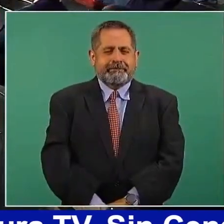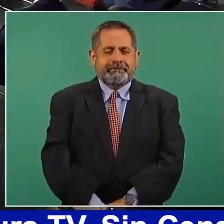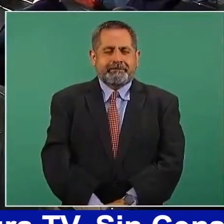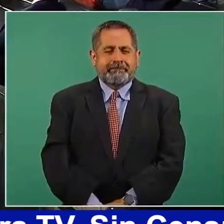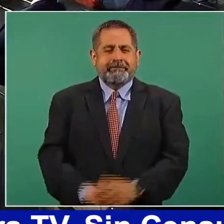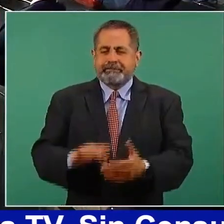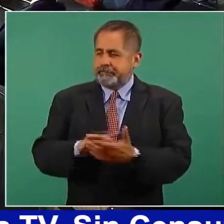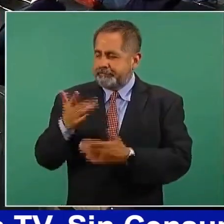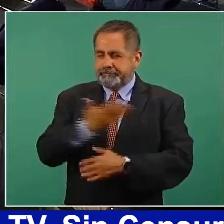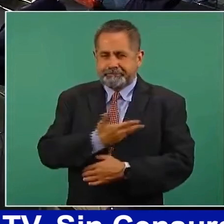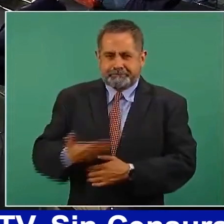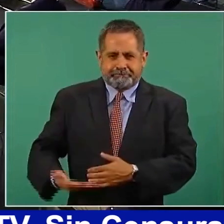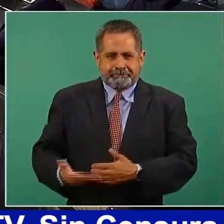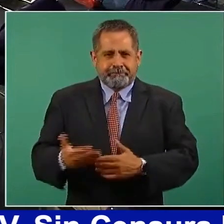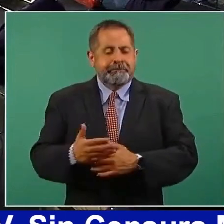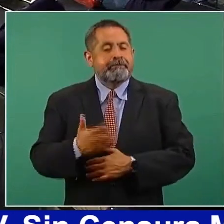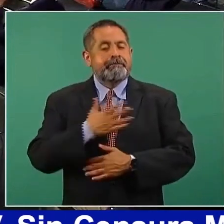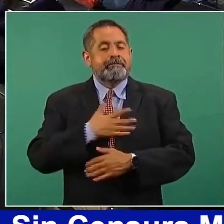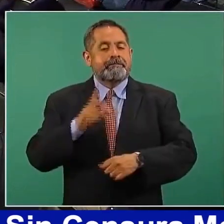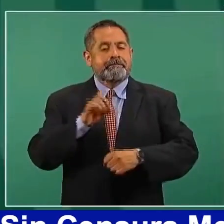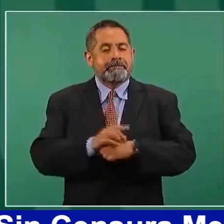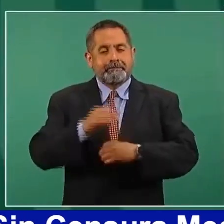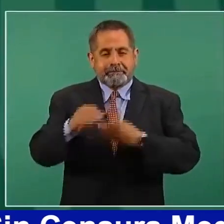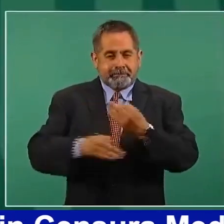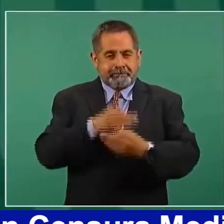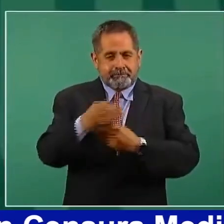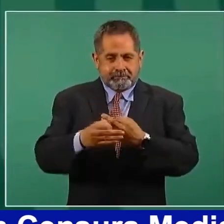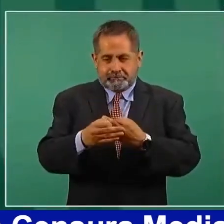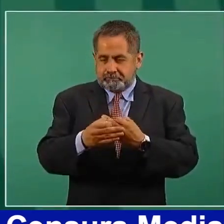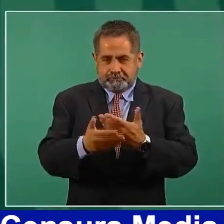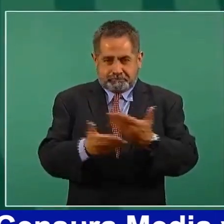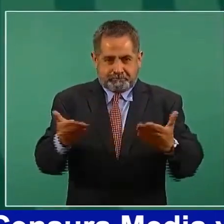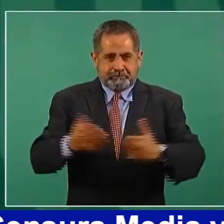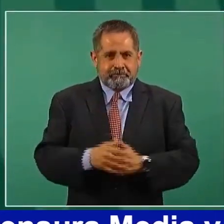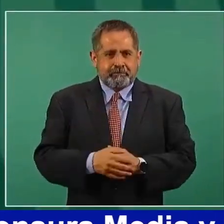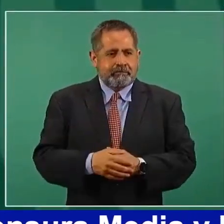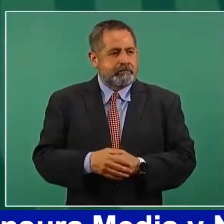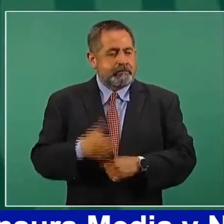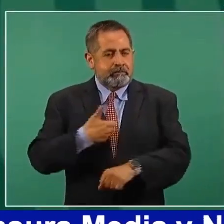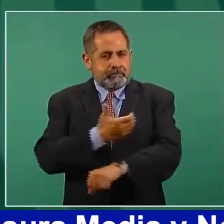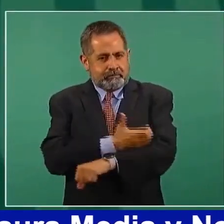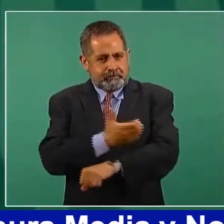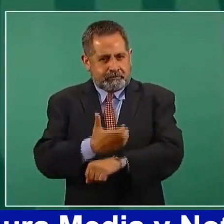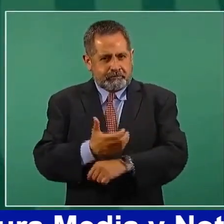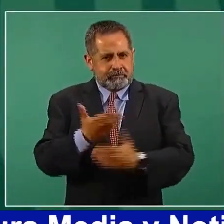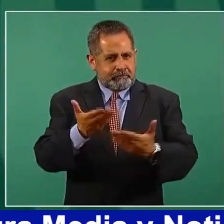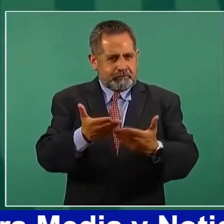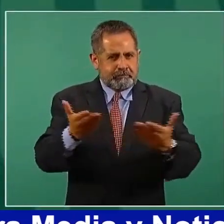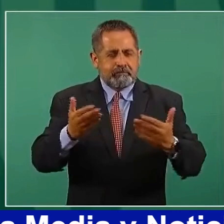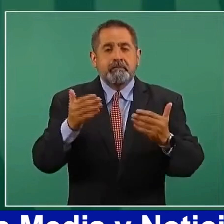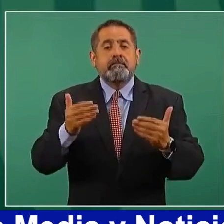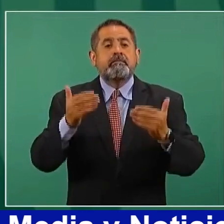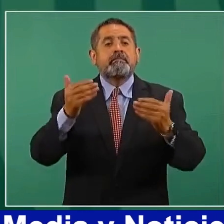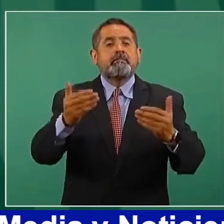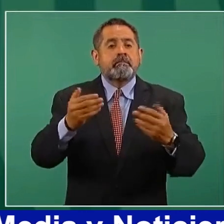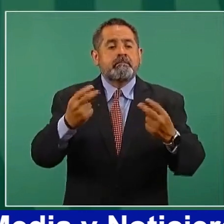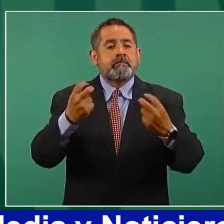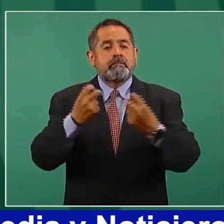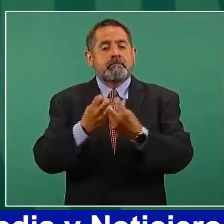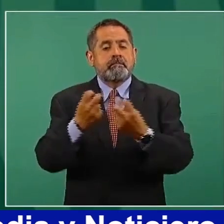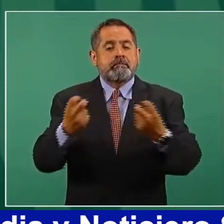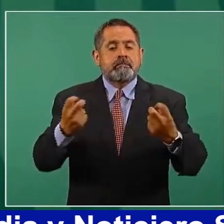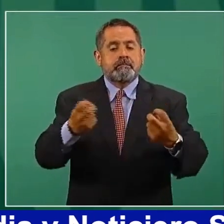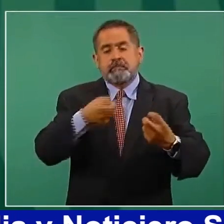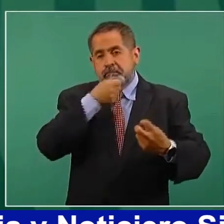Gracias, presidente. Buenos días a todas y a todos, a los colegas reporteros que nos